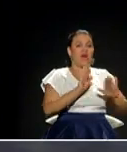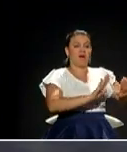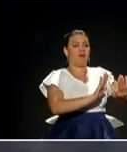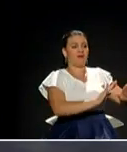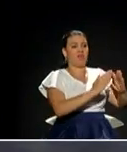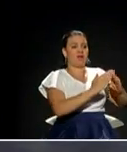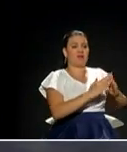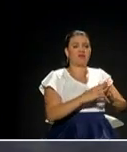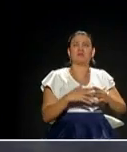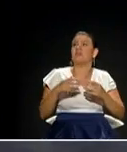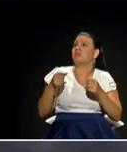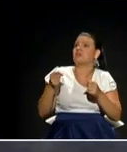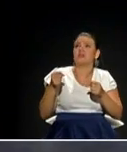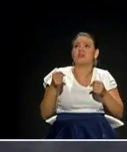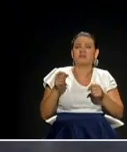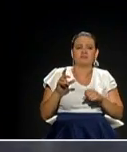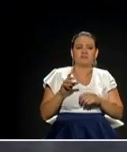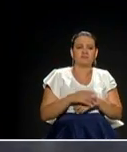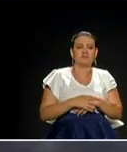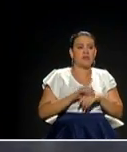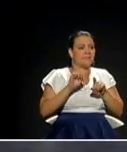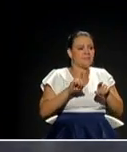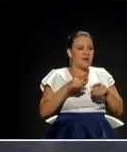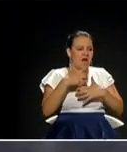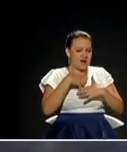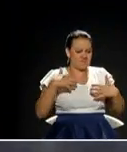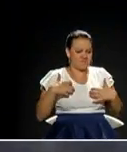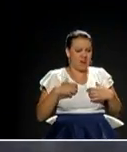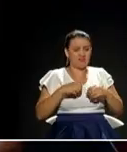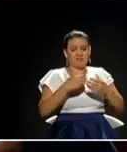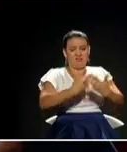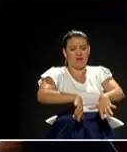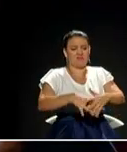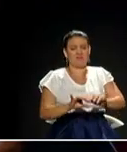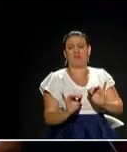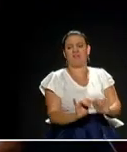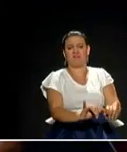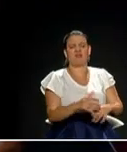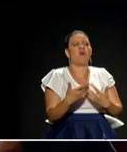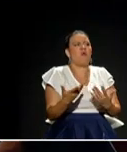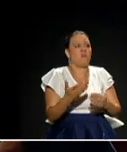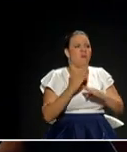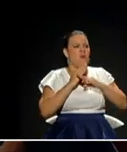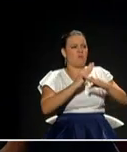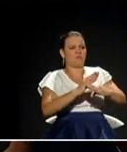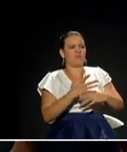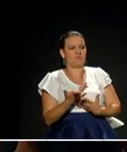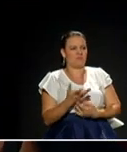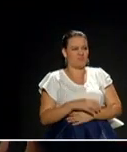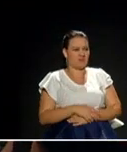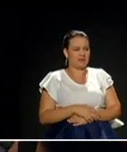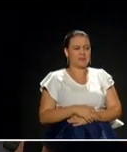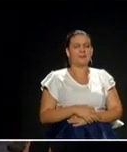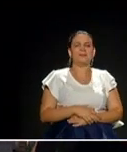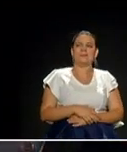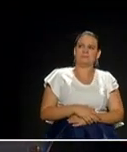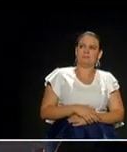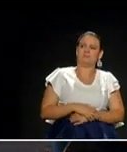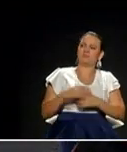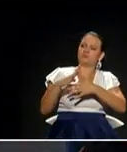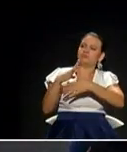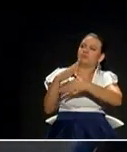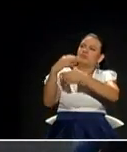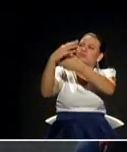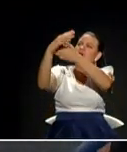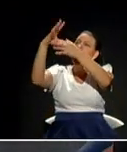evitar también que haya abandono de mascotas en la parte de la fauna silvestre estaremos obviamente con una brigada que